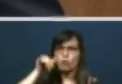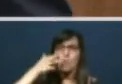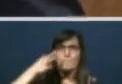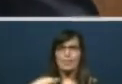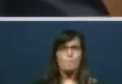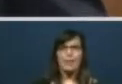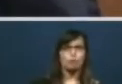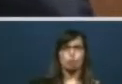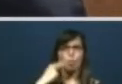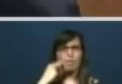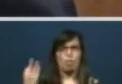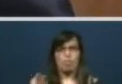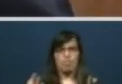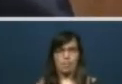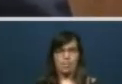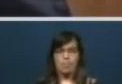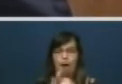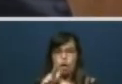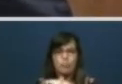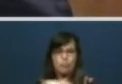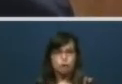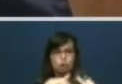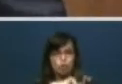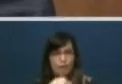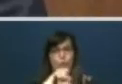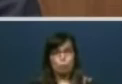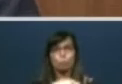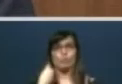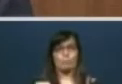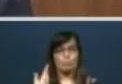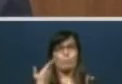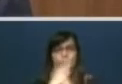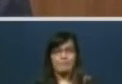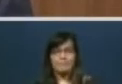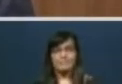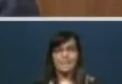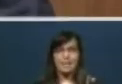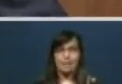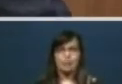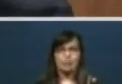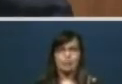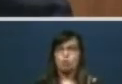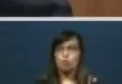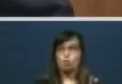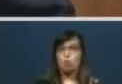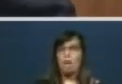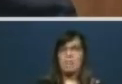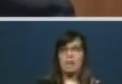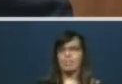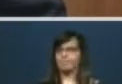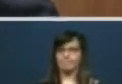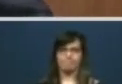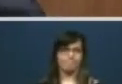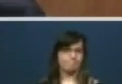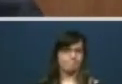ante algunos movimientos sociales que responden justamente a ese planteamiento no cabe el inmovilismo el